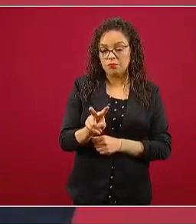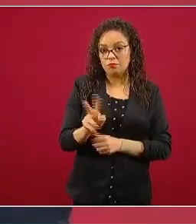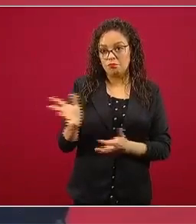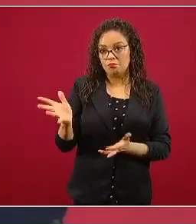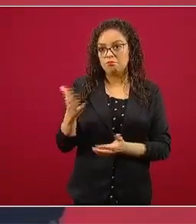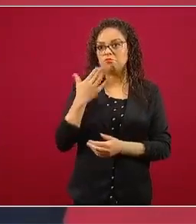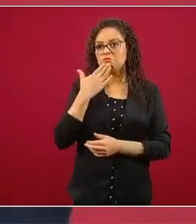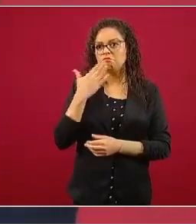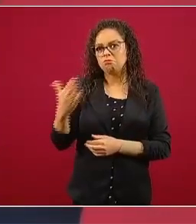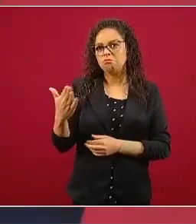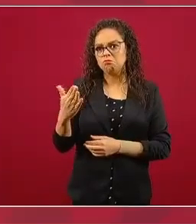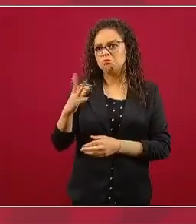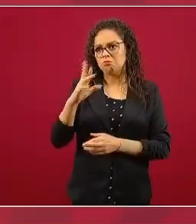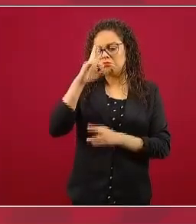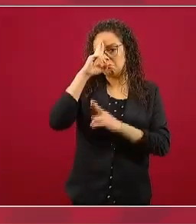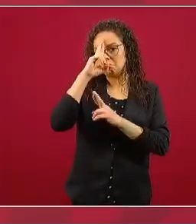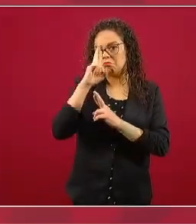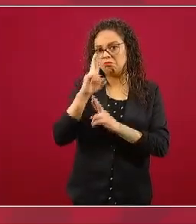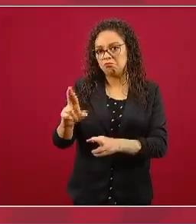respetuosa, pero